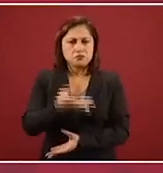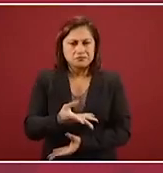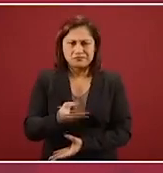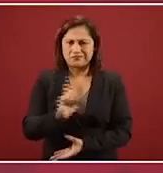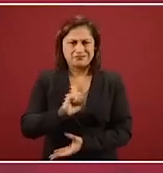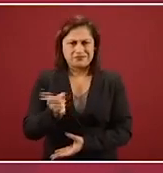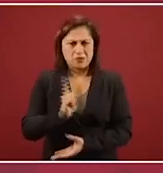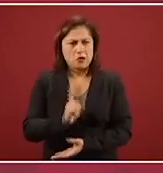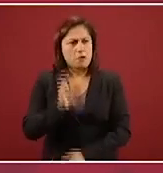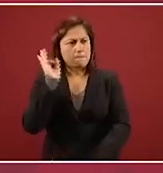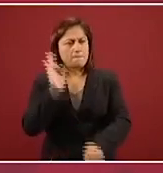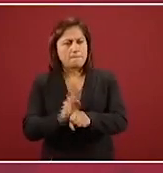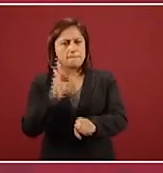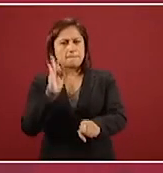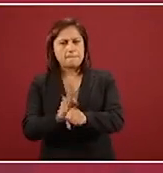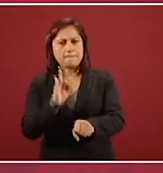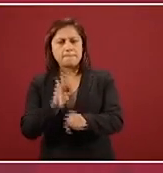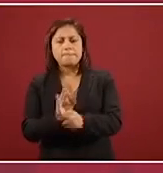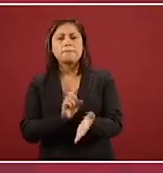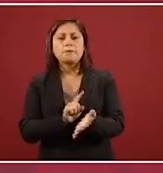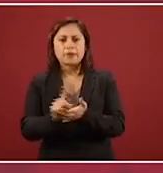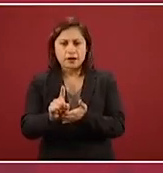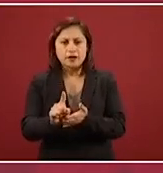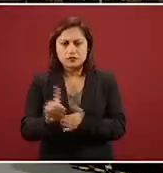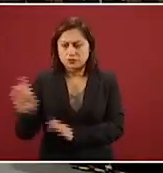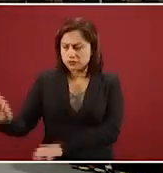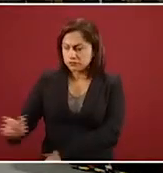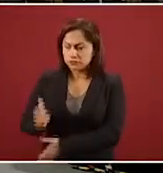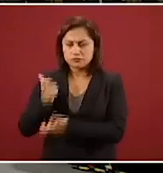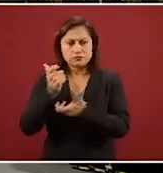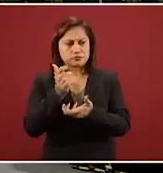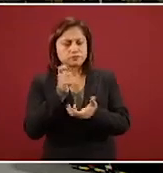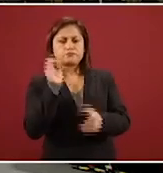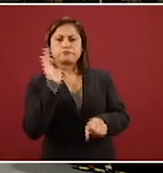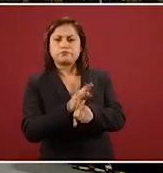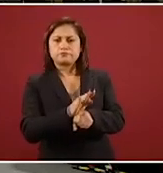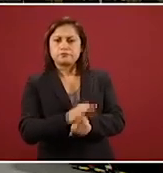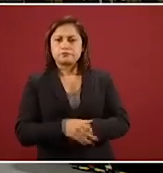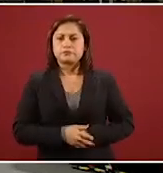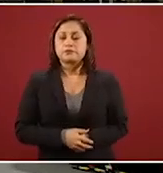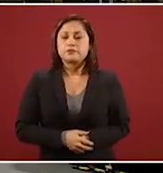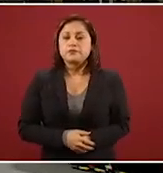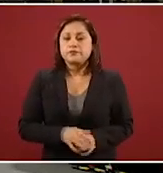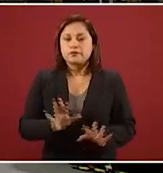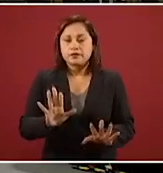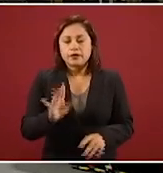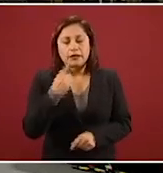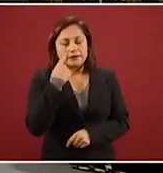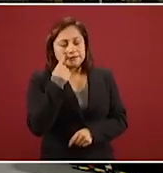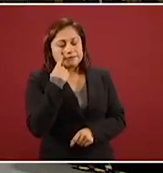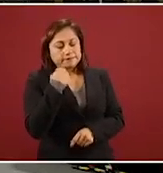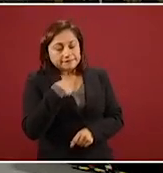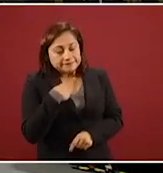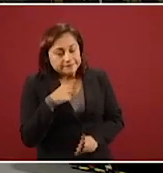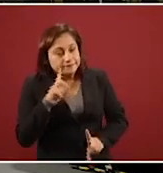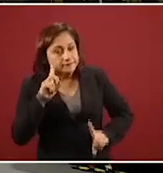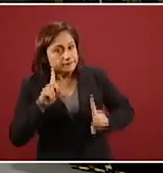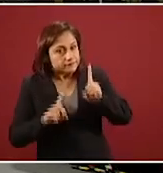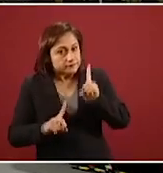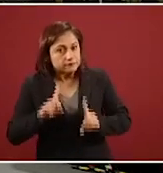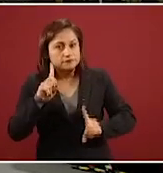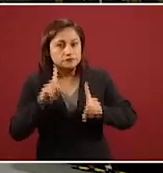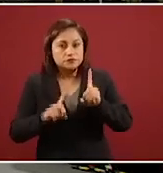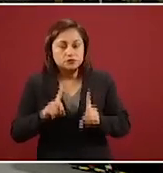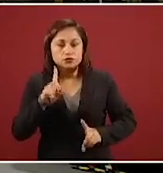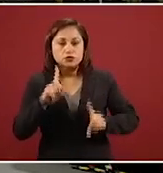destinando muchos recursos con ese propósito. Un poquito nada más, yo pondría en entredicho que ya no hay esto